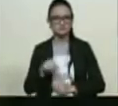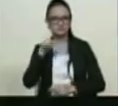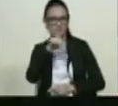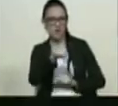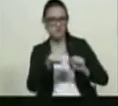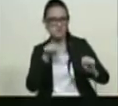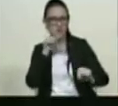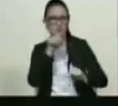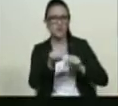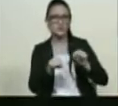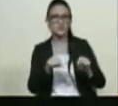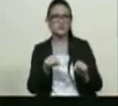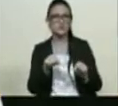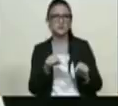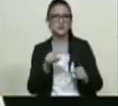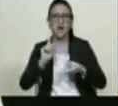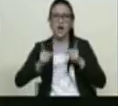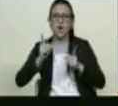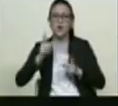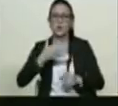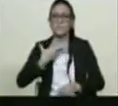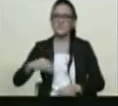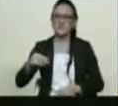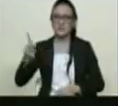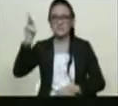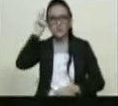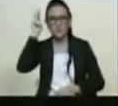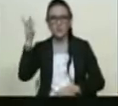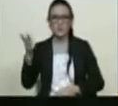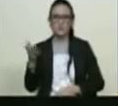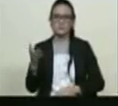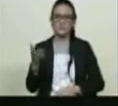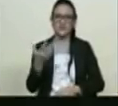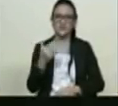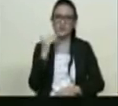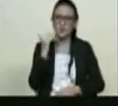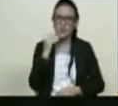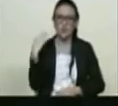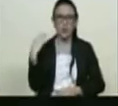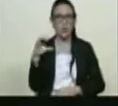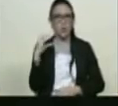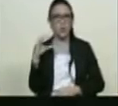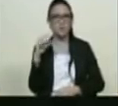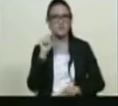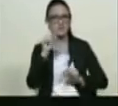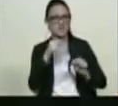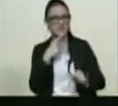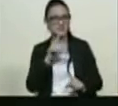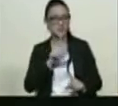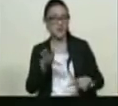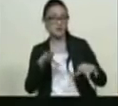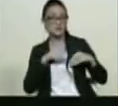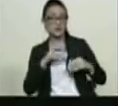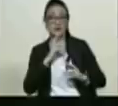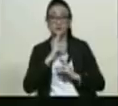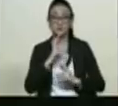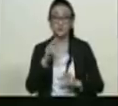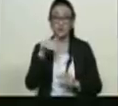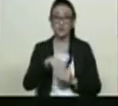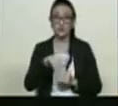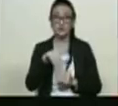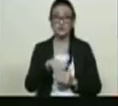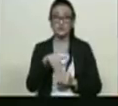hacen presidentes de algunos países como Perú, Estados Unidos, Colombia, que dicen que no van a aceptar los resultados